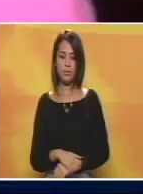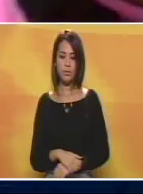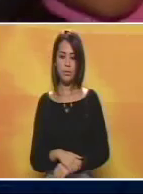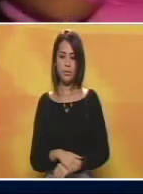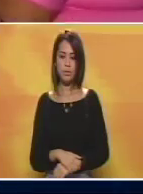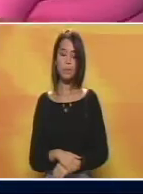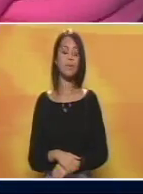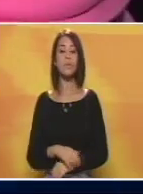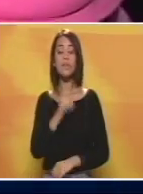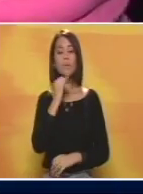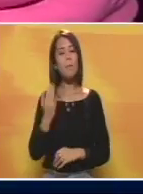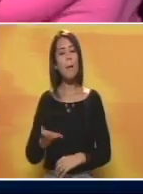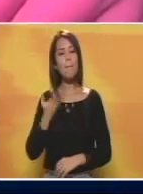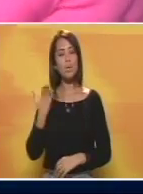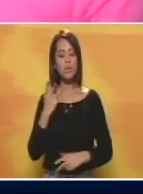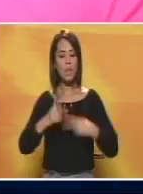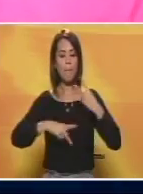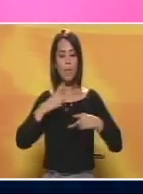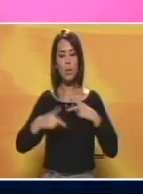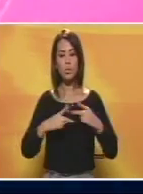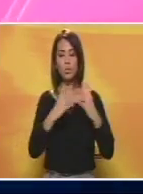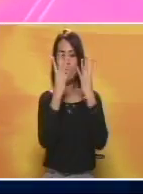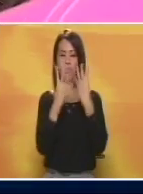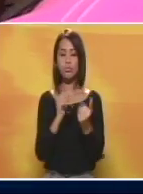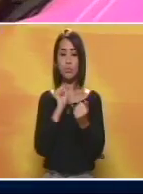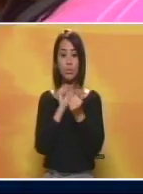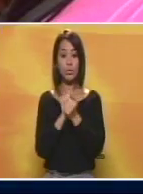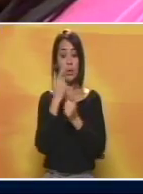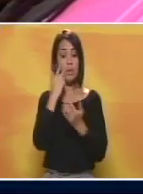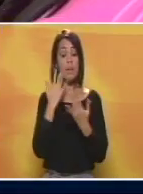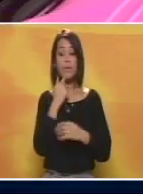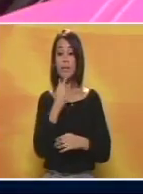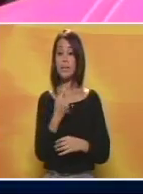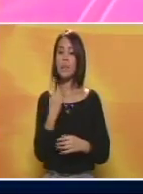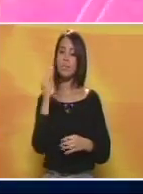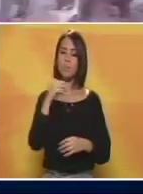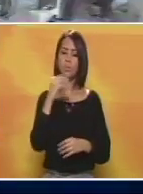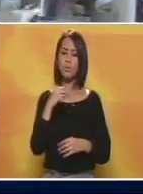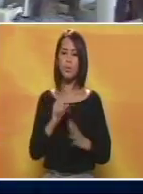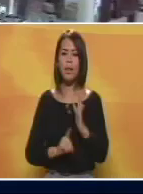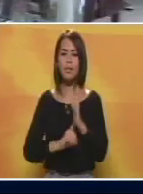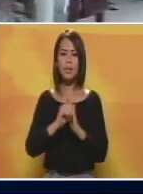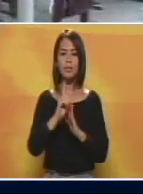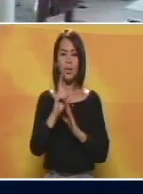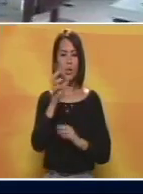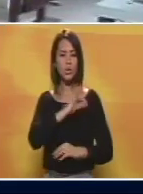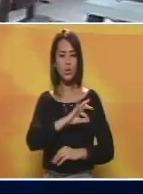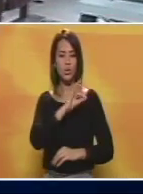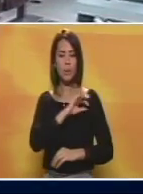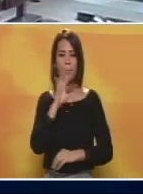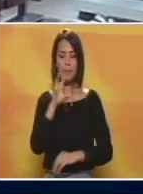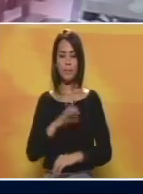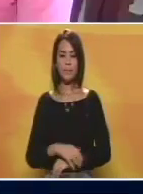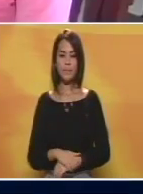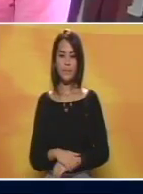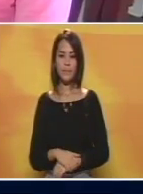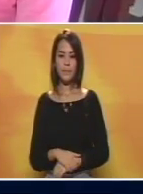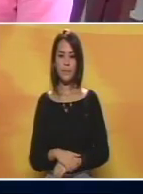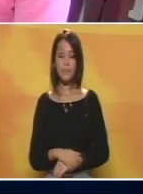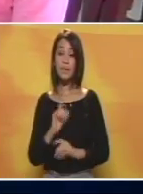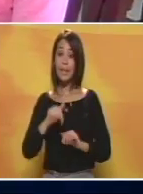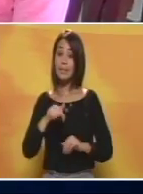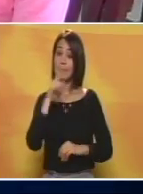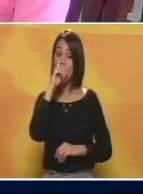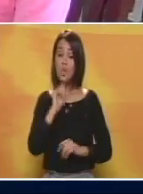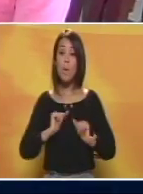Destacó la importancia de la productividad de las cárceles, las cuales, según dice, aportan al desarrollo social y cultural del país. Este año iniciamos y